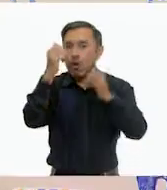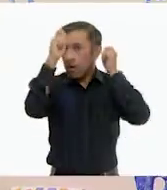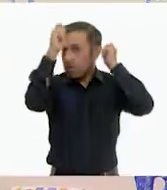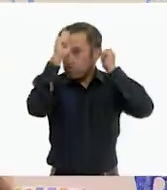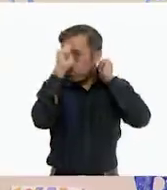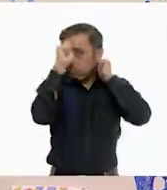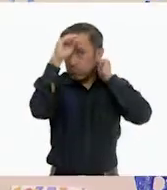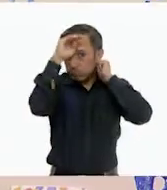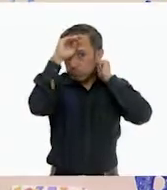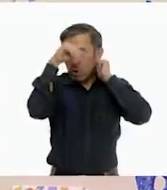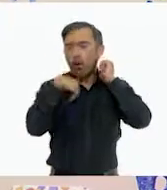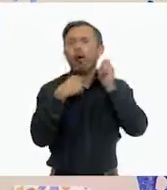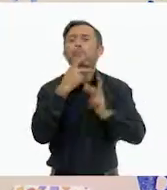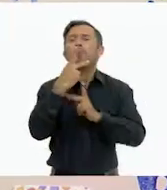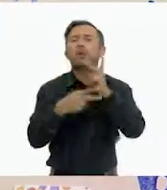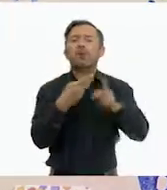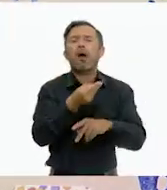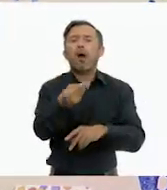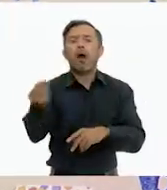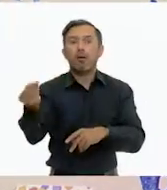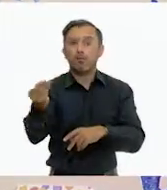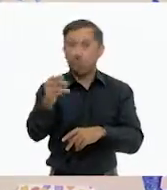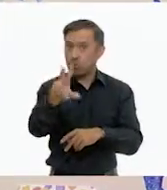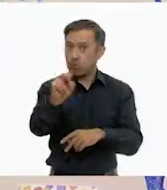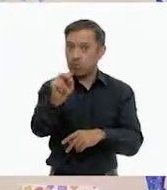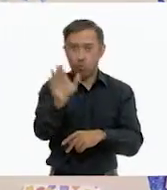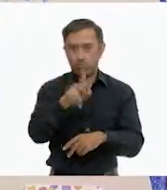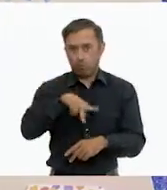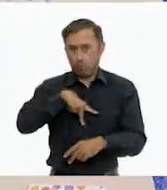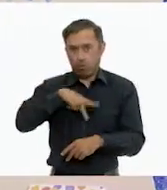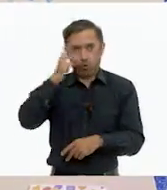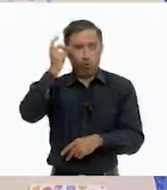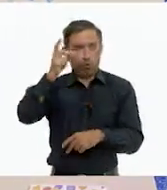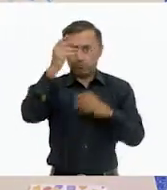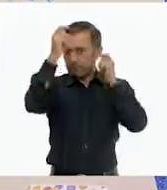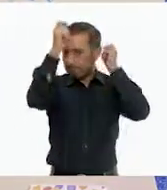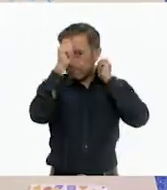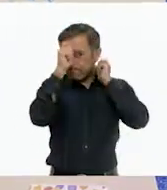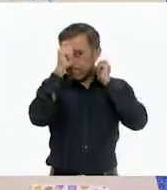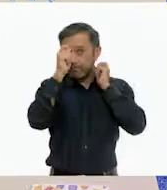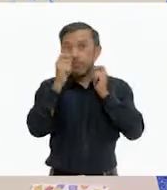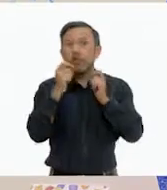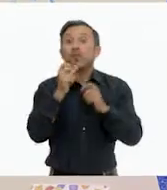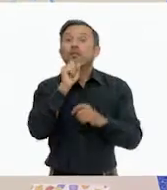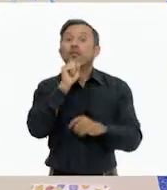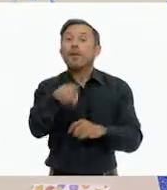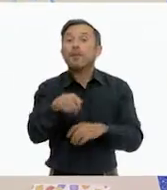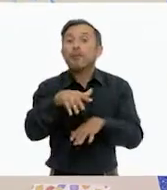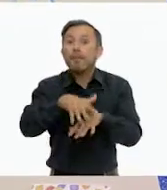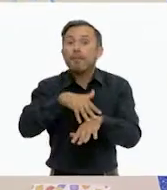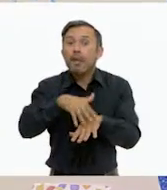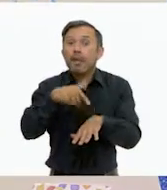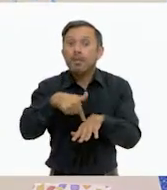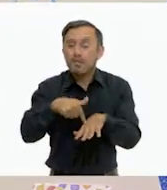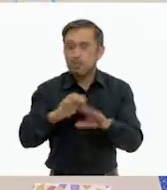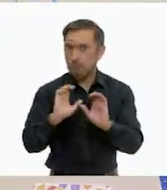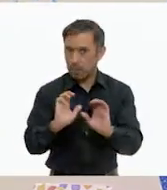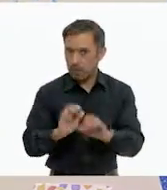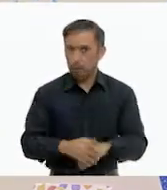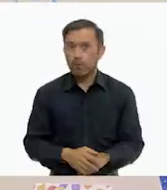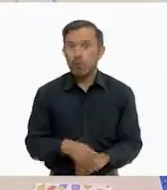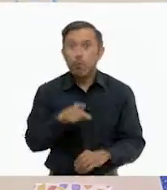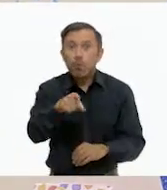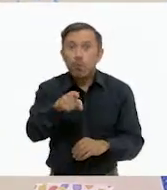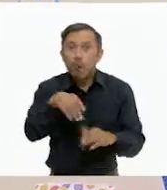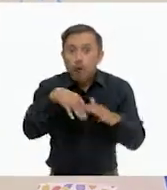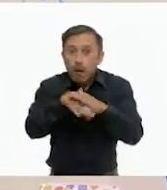compartir. Recuerda que también en nuestros pies tenemos que cuidarlos. Cuando te bañes,